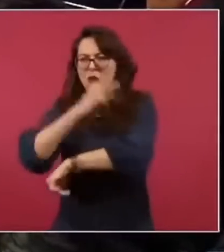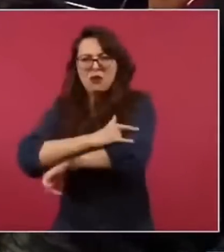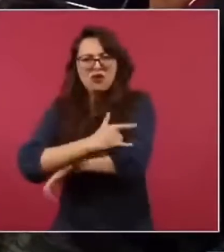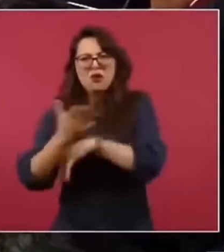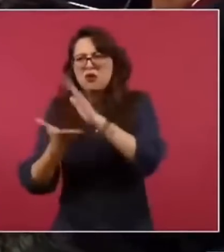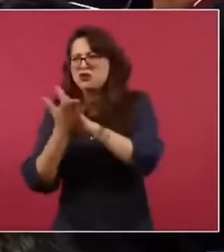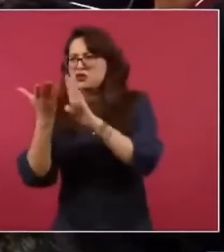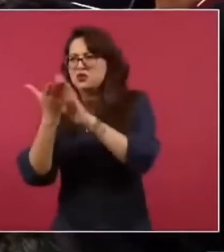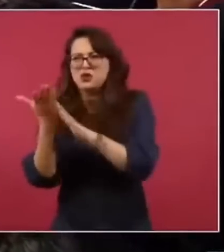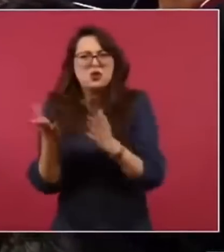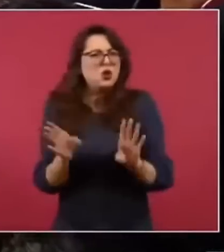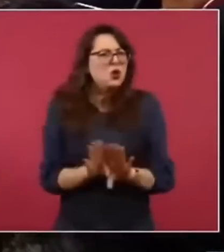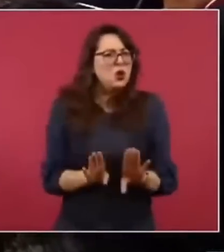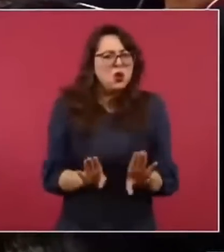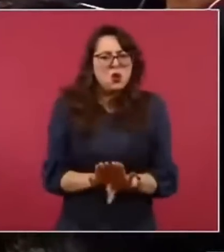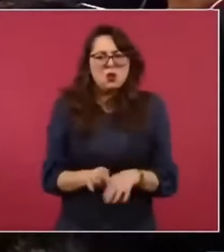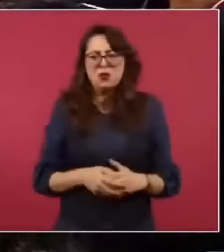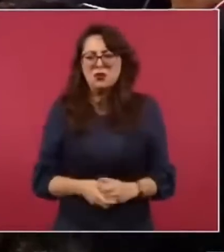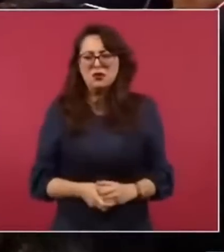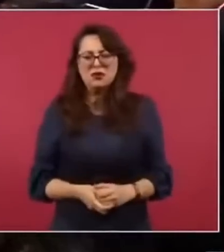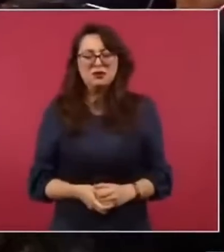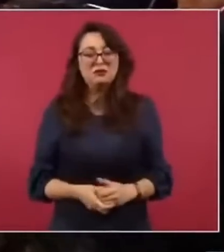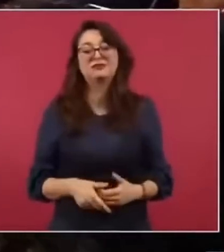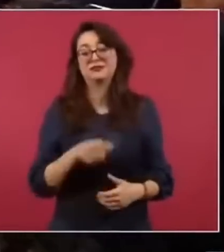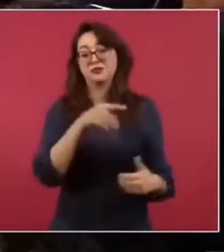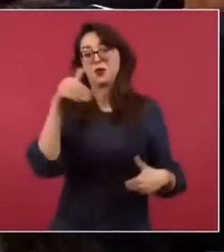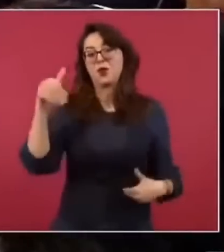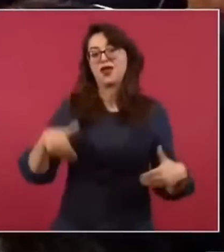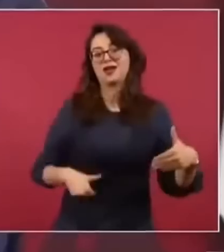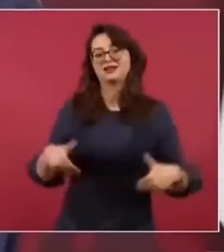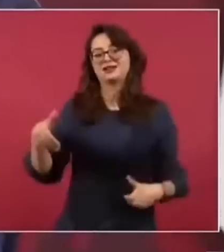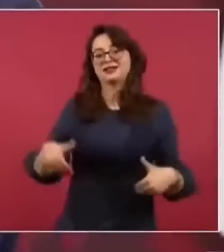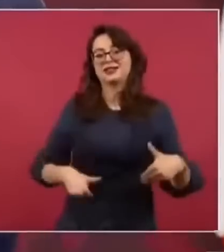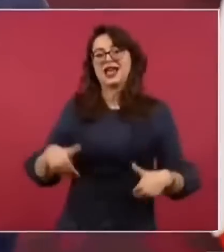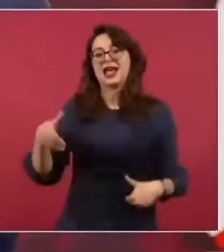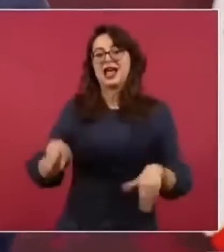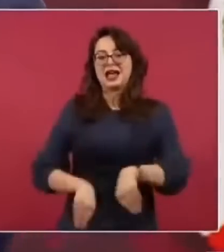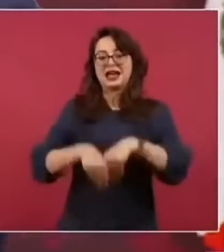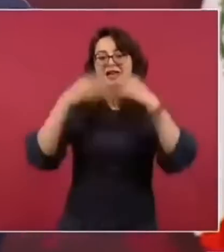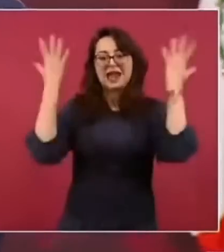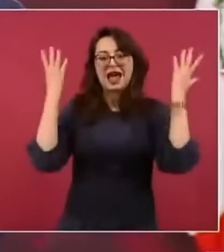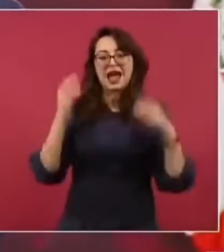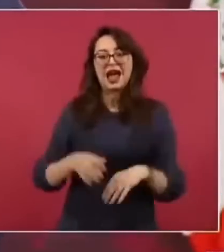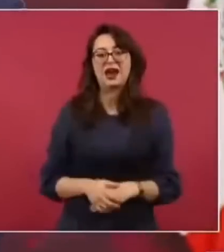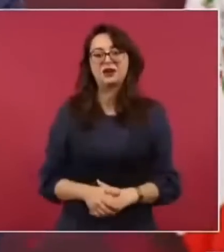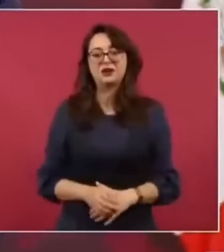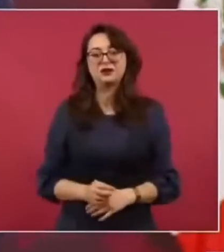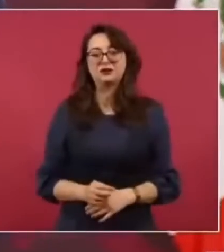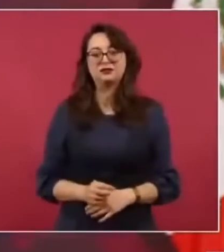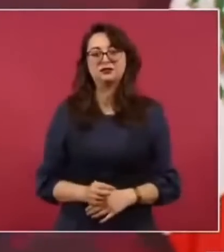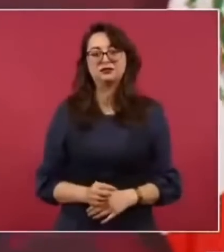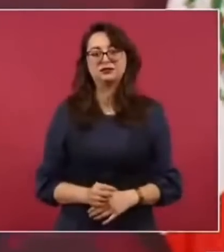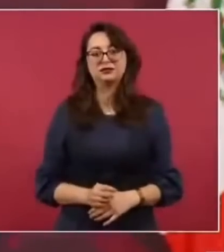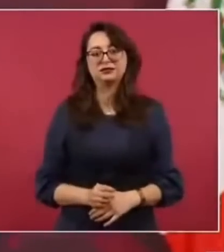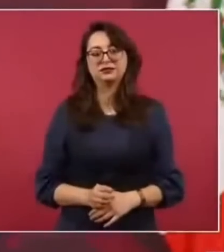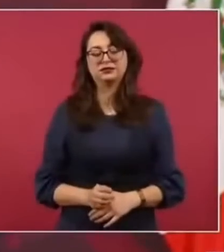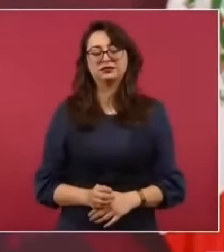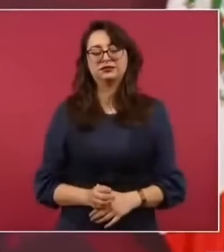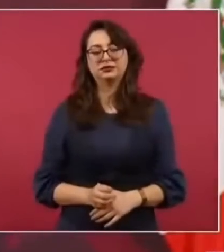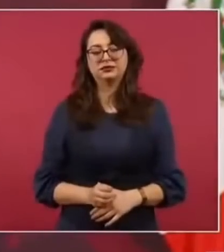Pues dicen que ya ni las tlayudas, eso dice Fox, ya ni la señora de las tlayudas llega a vender ahí porque no hay